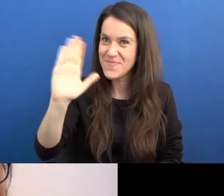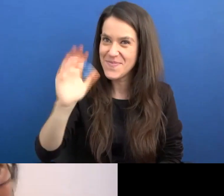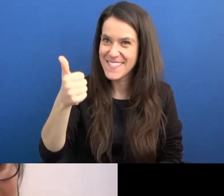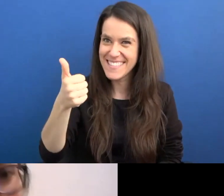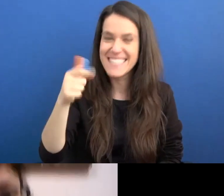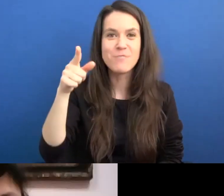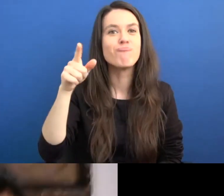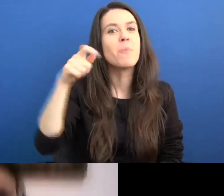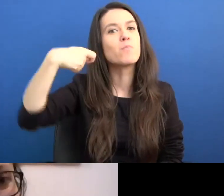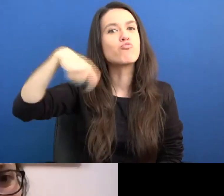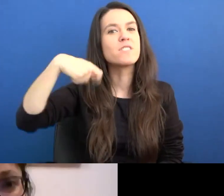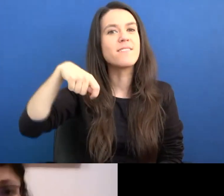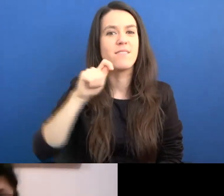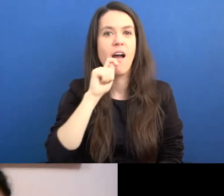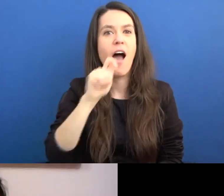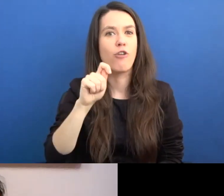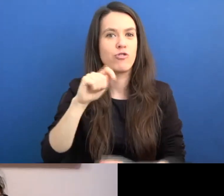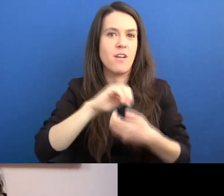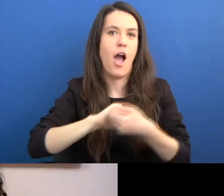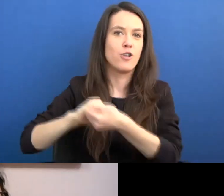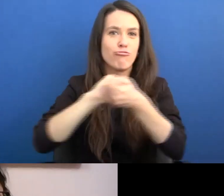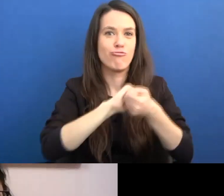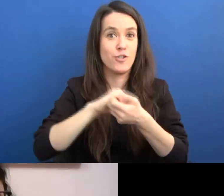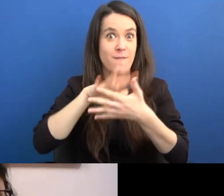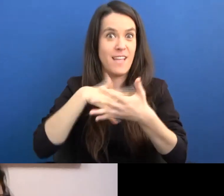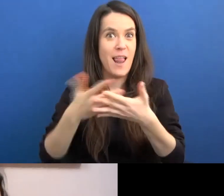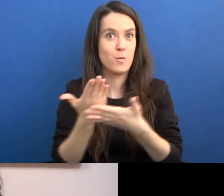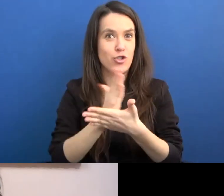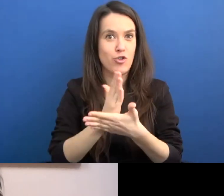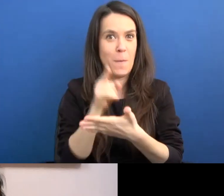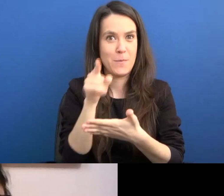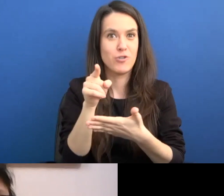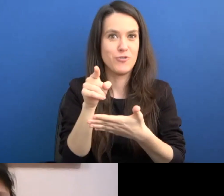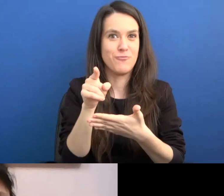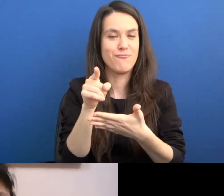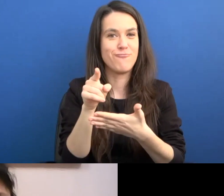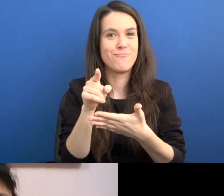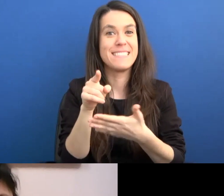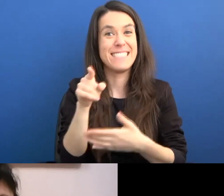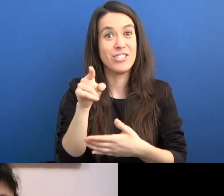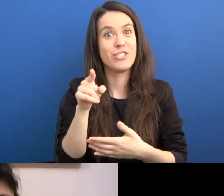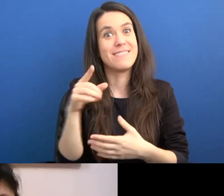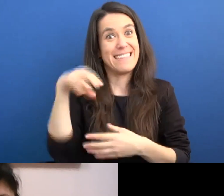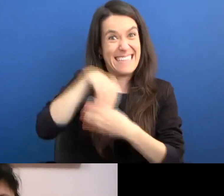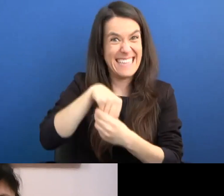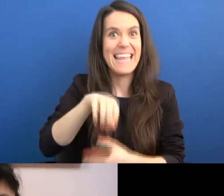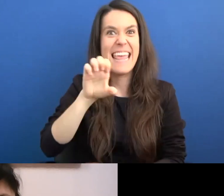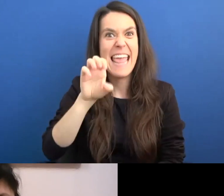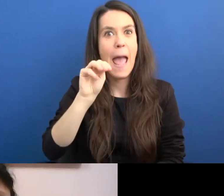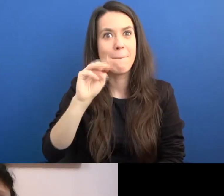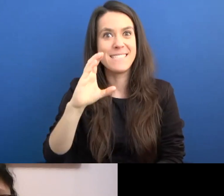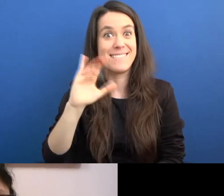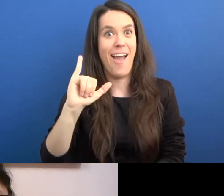panelista. Nora es presidente de la Asociación Húngara de Intérpretes de Lengua de Signos. De hecho, ella se graduó